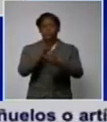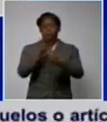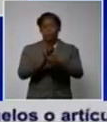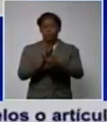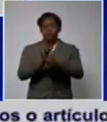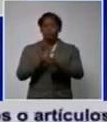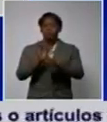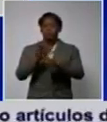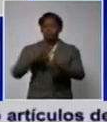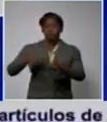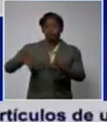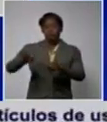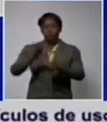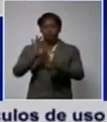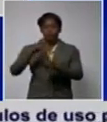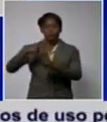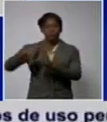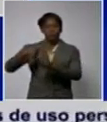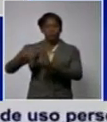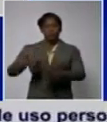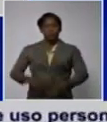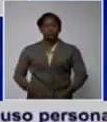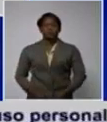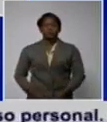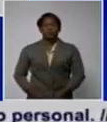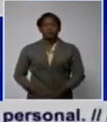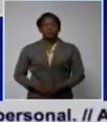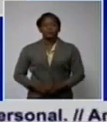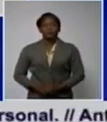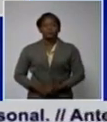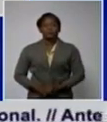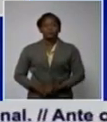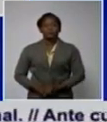incidencia de casos confirmados de COVID.